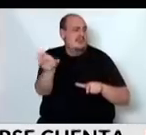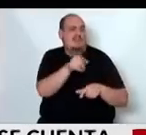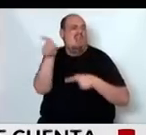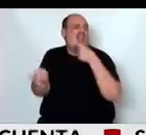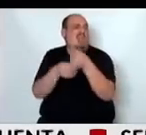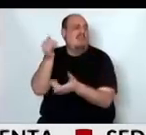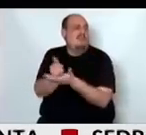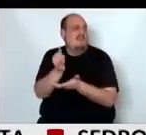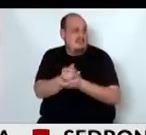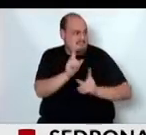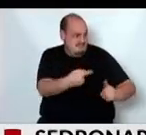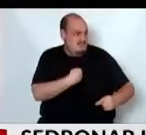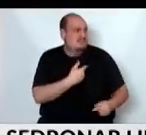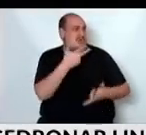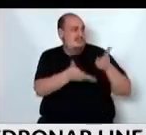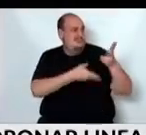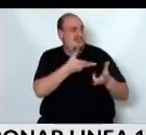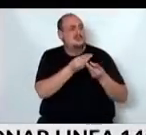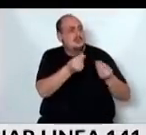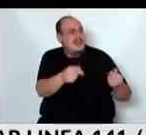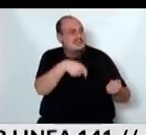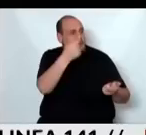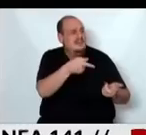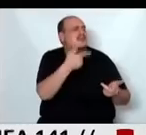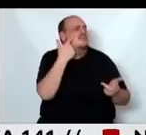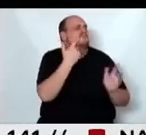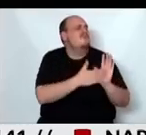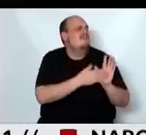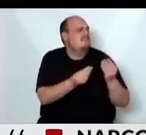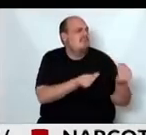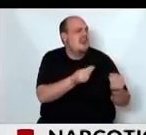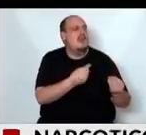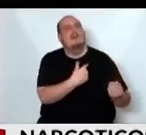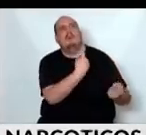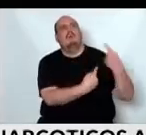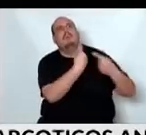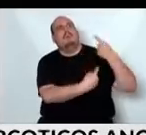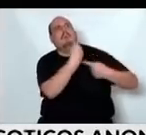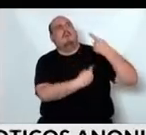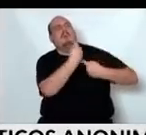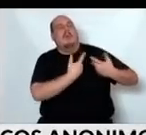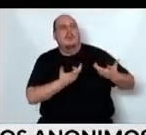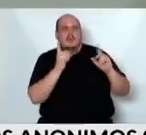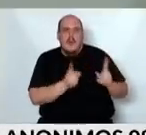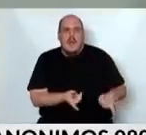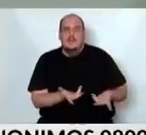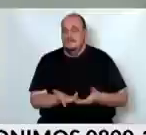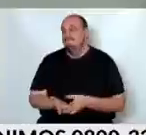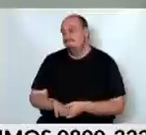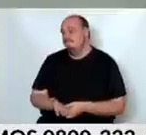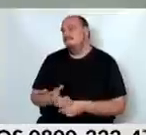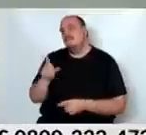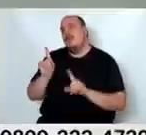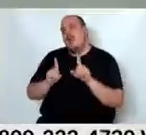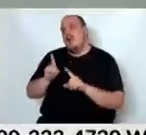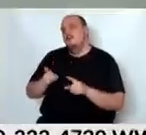que digo algo, hablo de ciertas sustancias, digo, ¿para qué probarla? Y me pegan, dale, pero pienso... Sí. Bueno, hay apología, por eso digo.